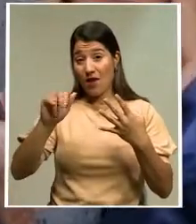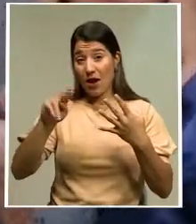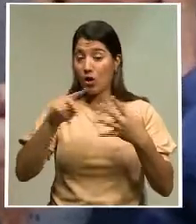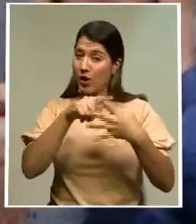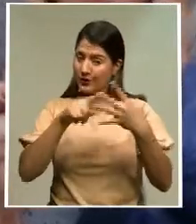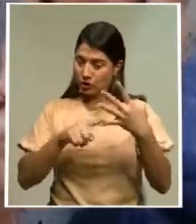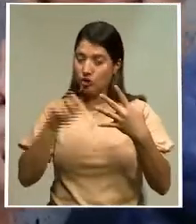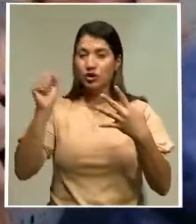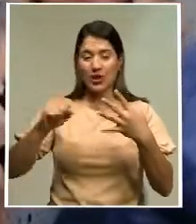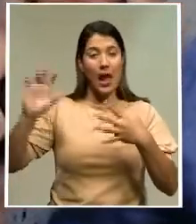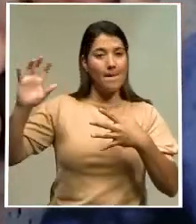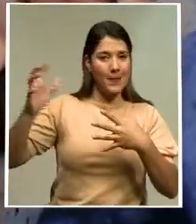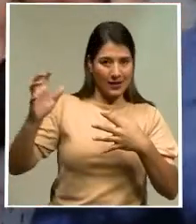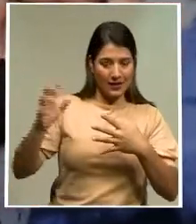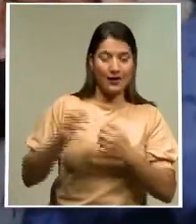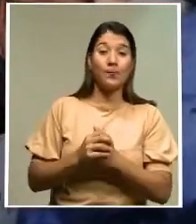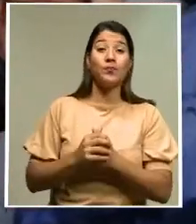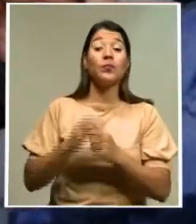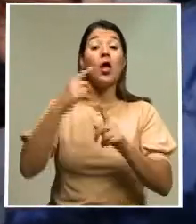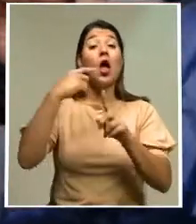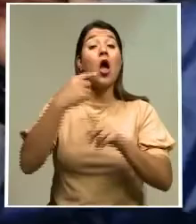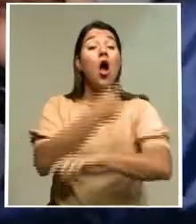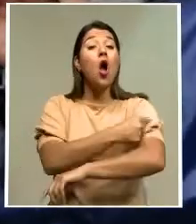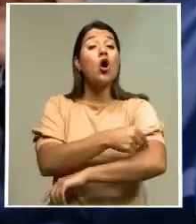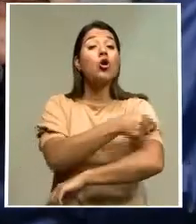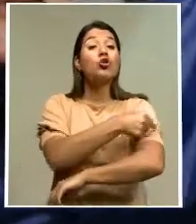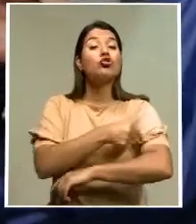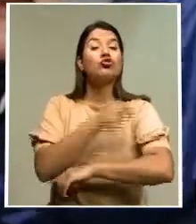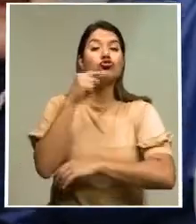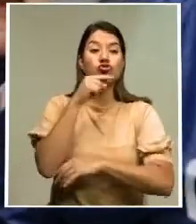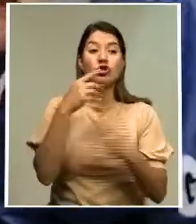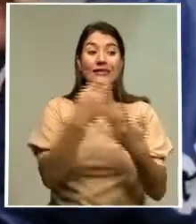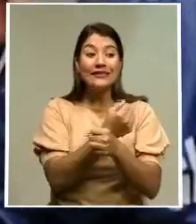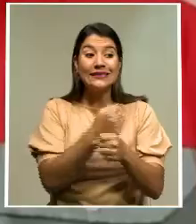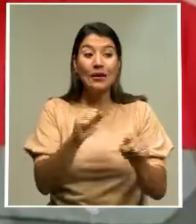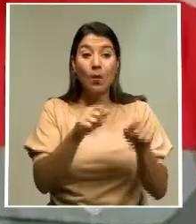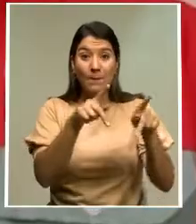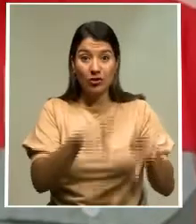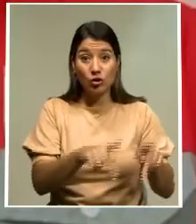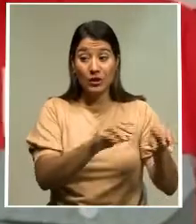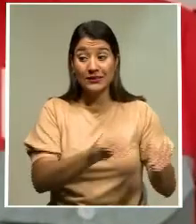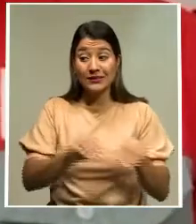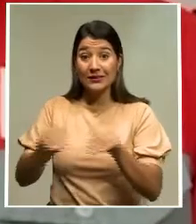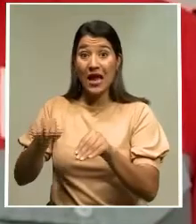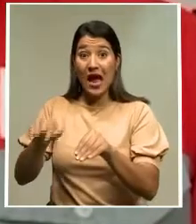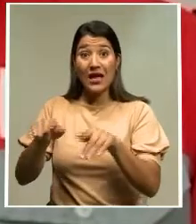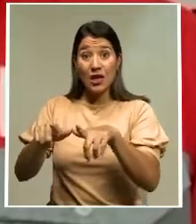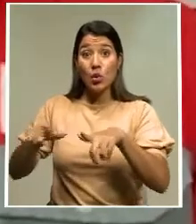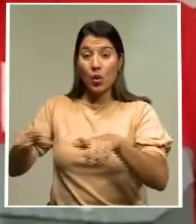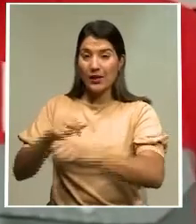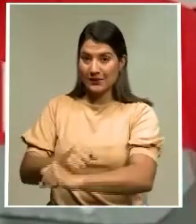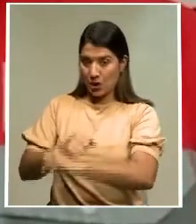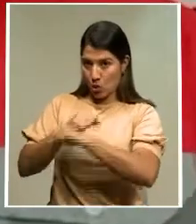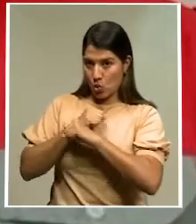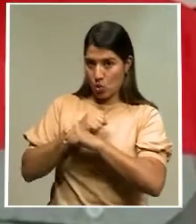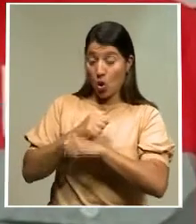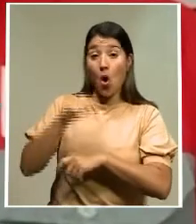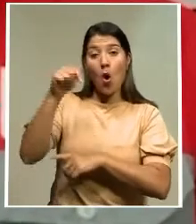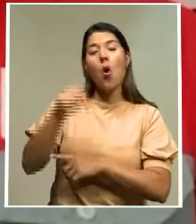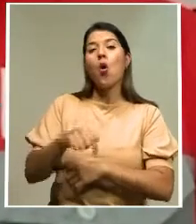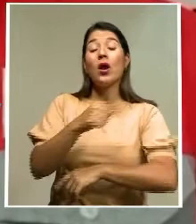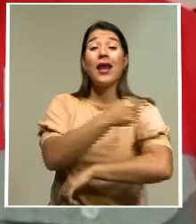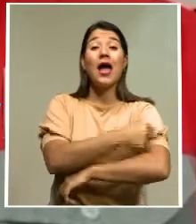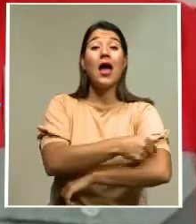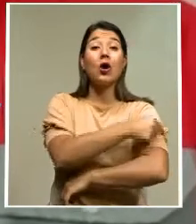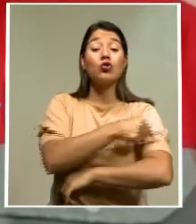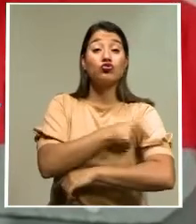país. La Cruz Roja también ha realizado rescate de personas a zonas seguras. Hoy la Cruz Roja costarricense ha evaluado la situación